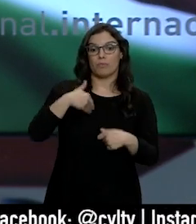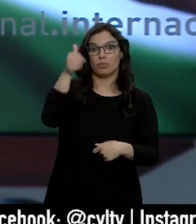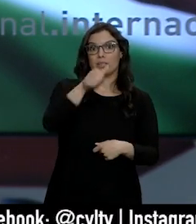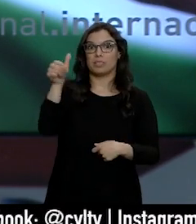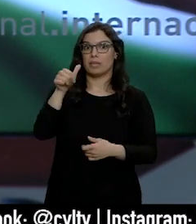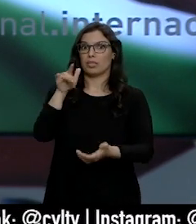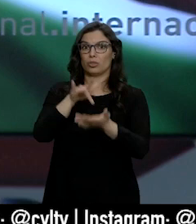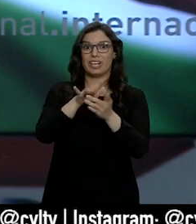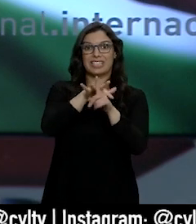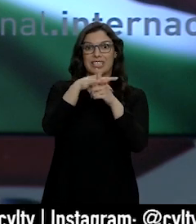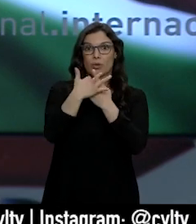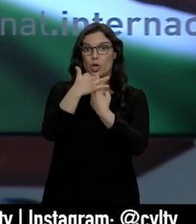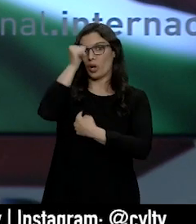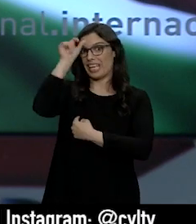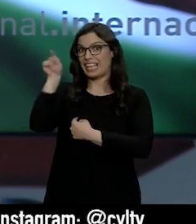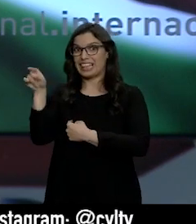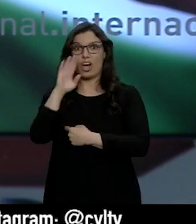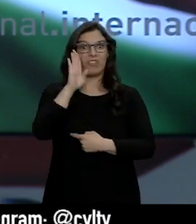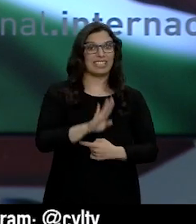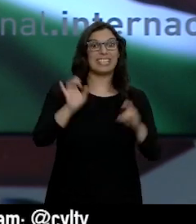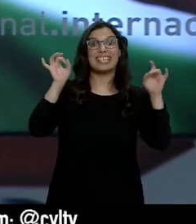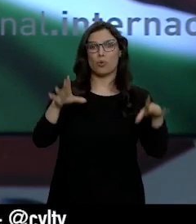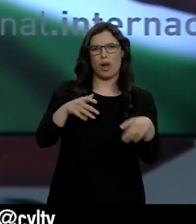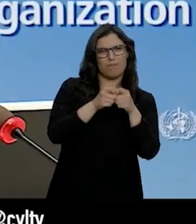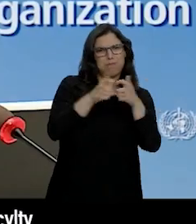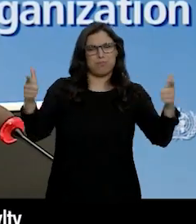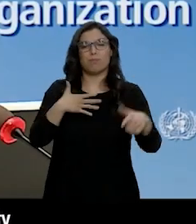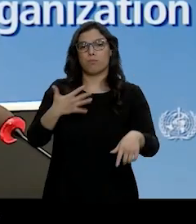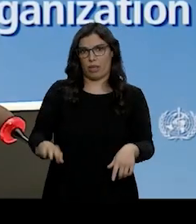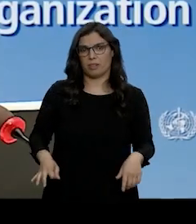semanas la misma situación que India o Brasil.